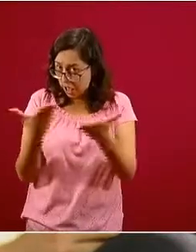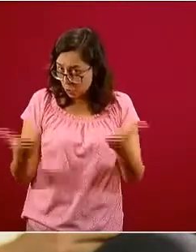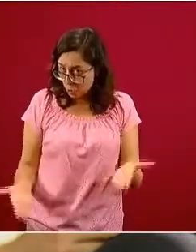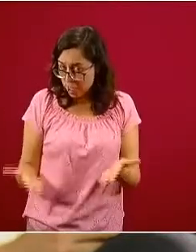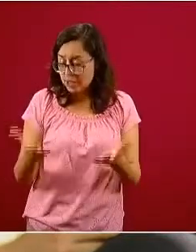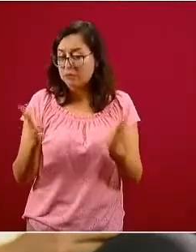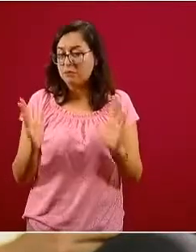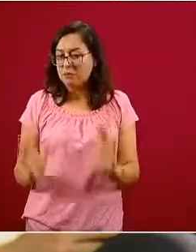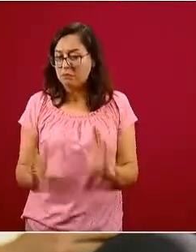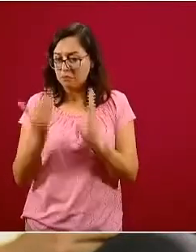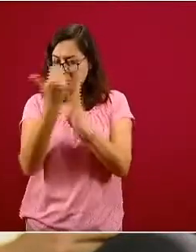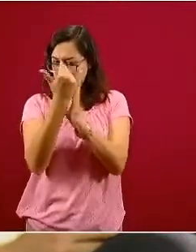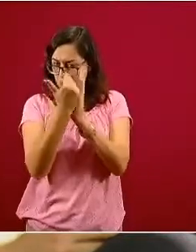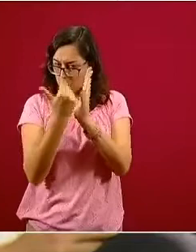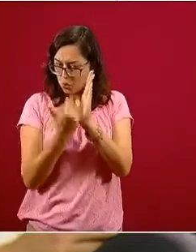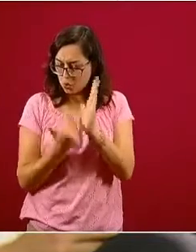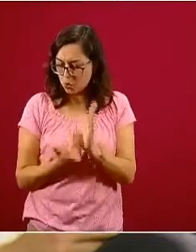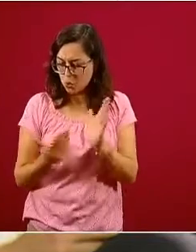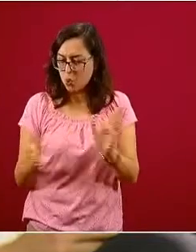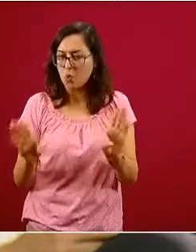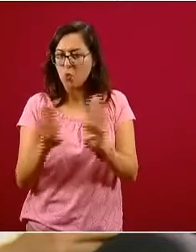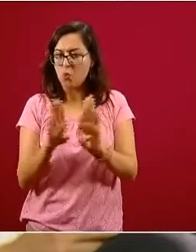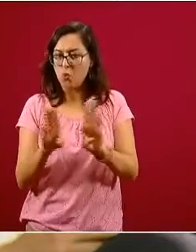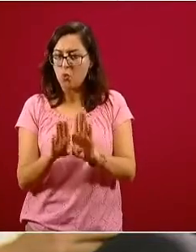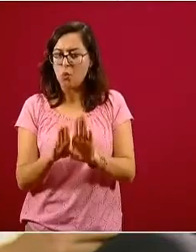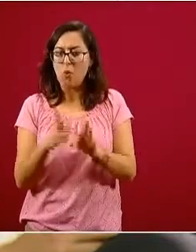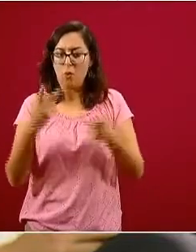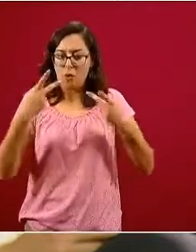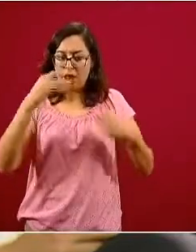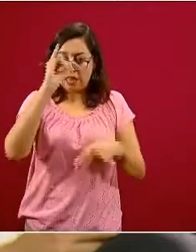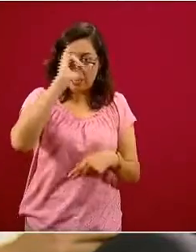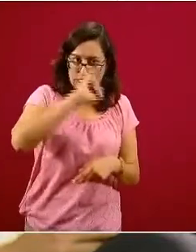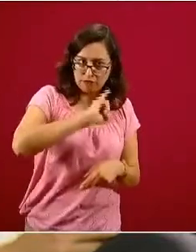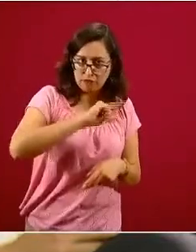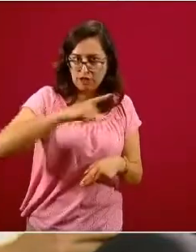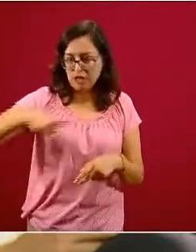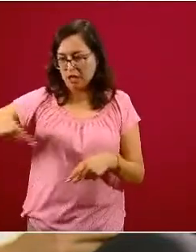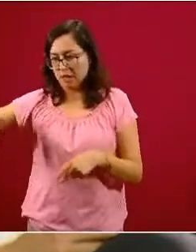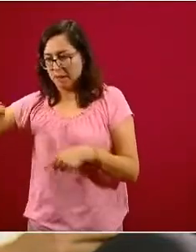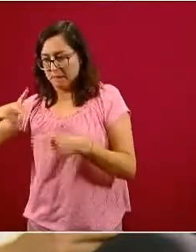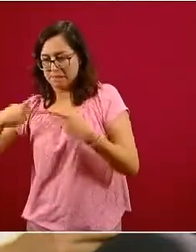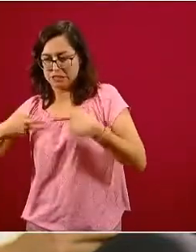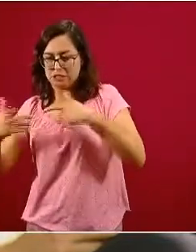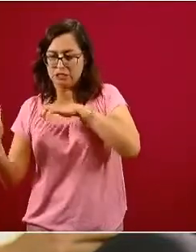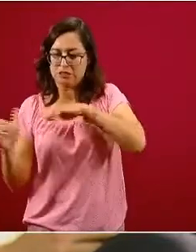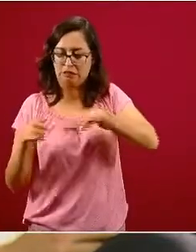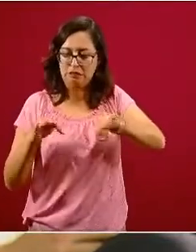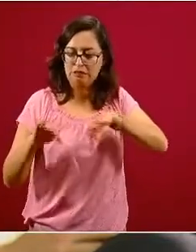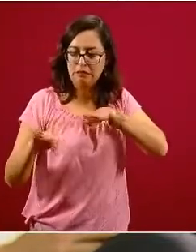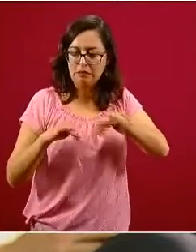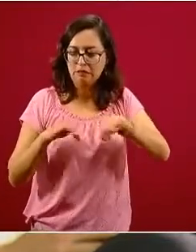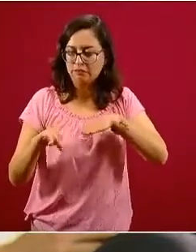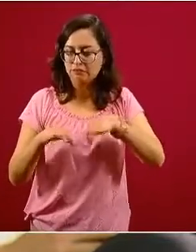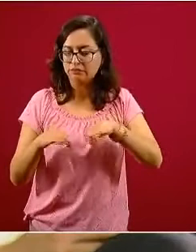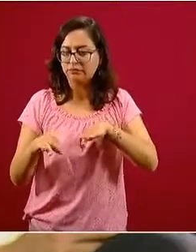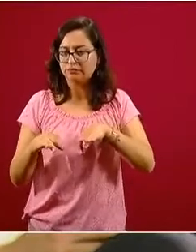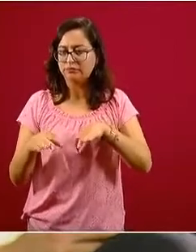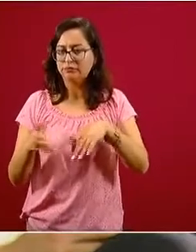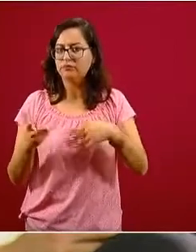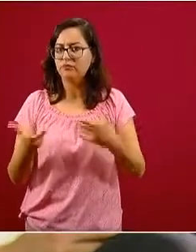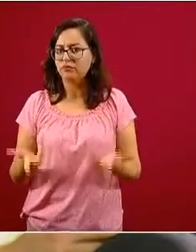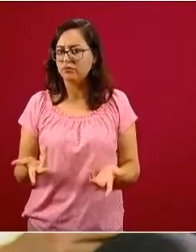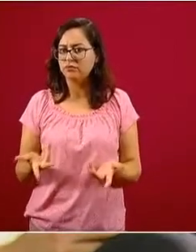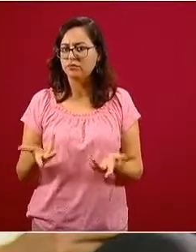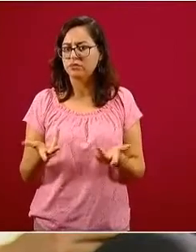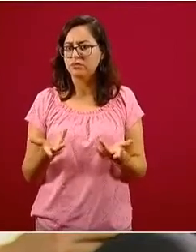protocolo que uno debe utilizar o debe de hacerse tanto los empleadores como los trabajadores que están llegando a sus